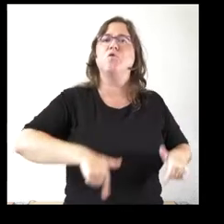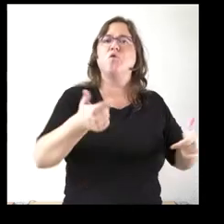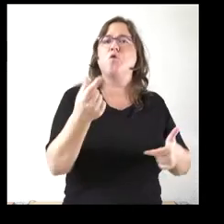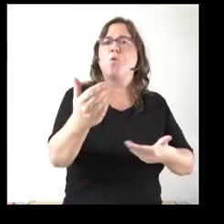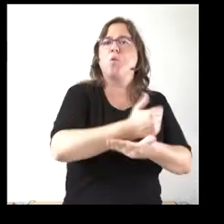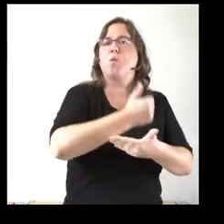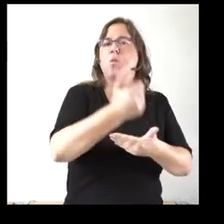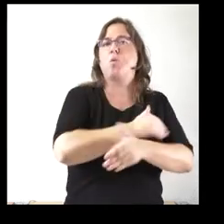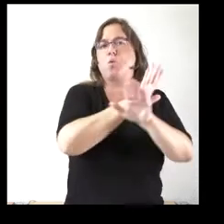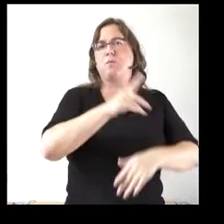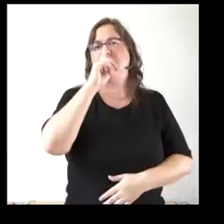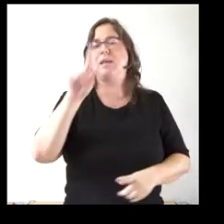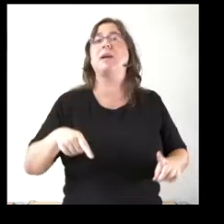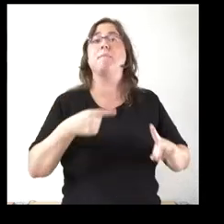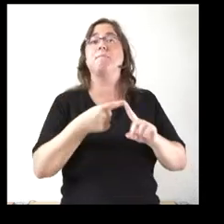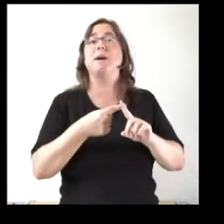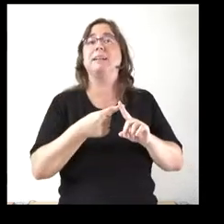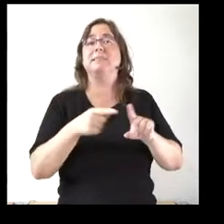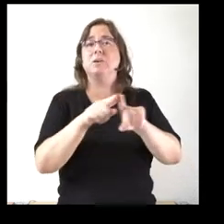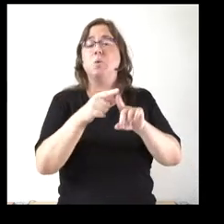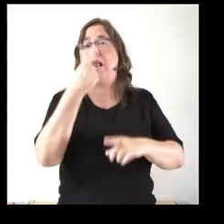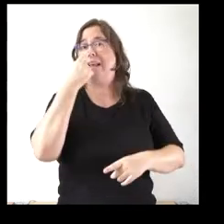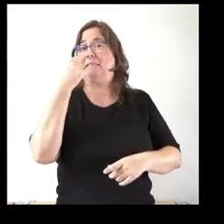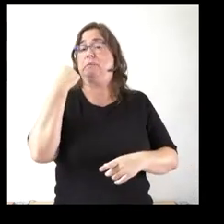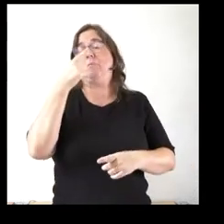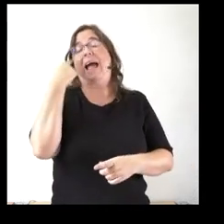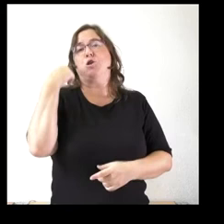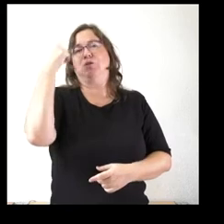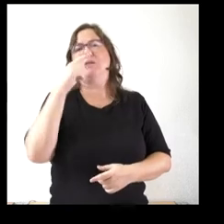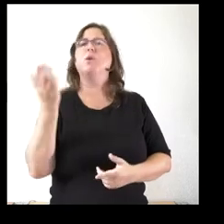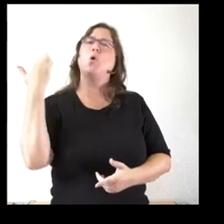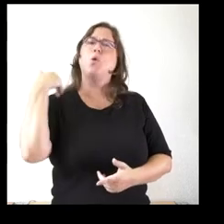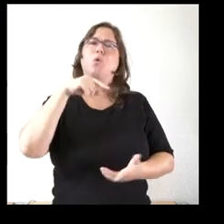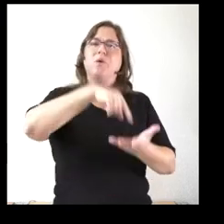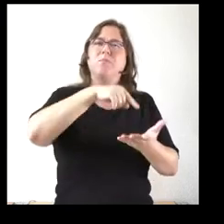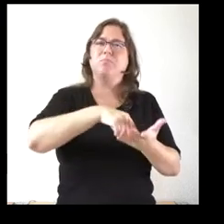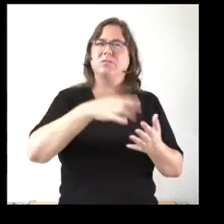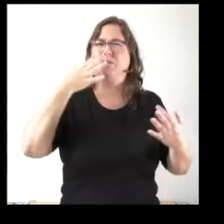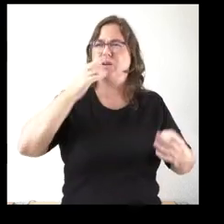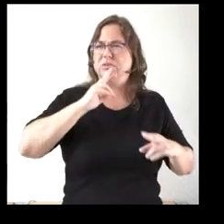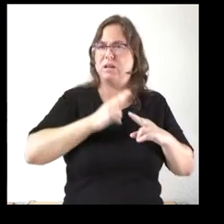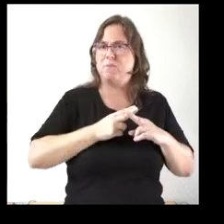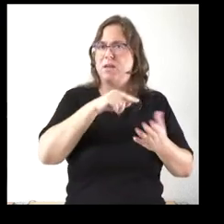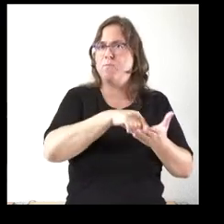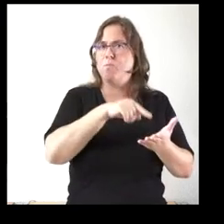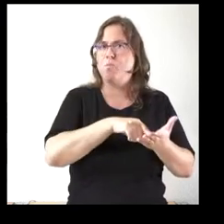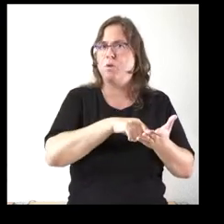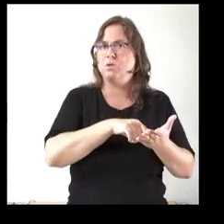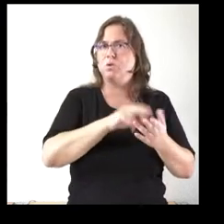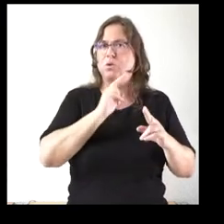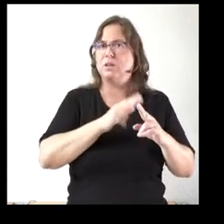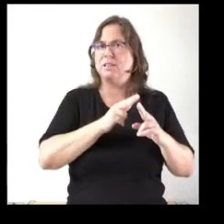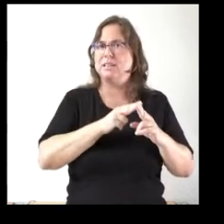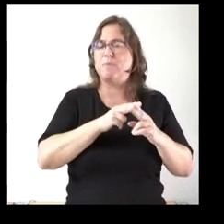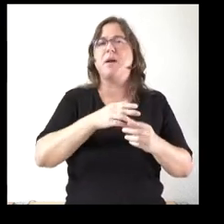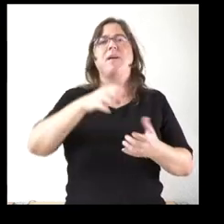tengan controlado y la que se recaudó en el último año que tengan controlado con el otro impuesto, creo recordar, era por la evacuación de las